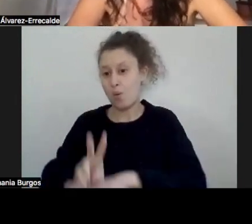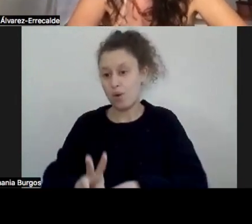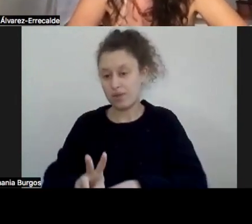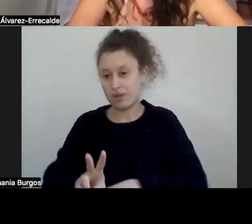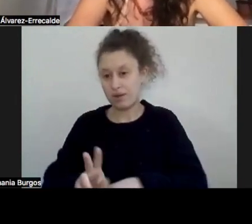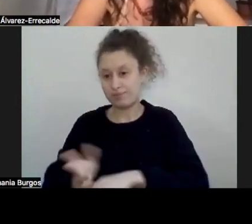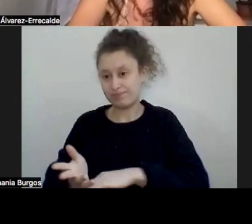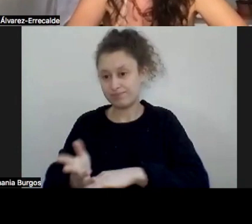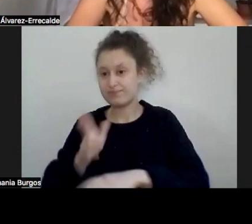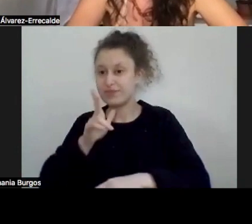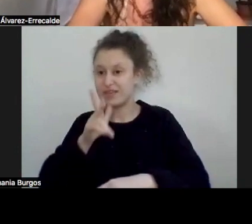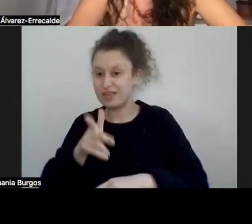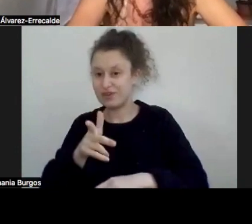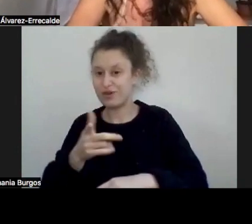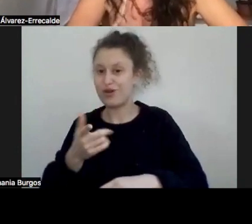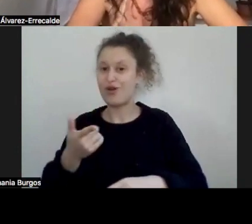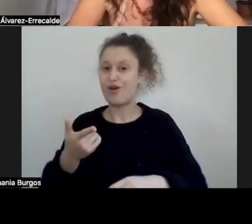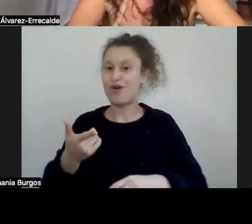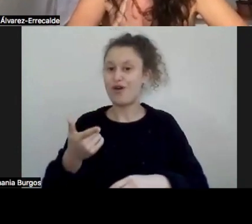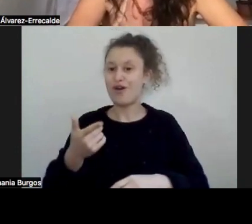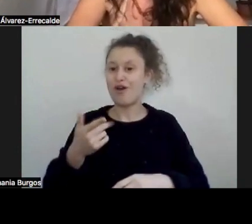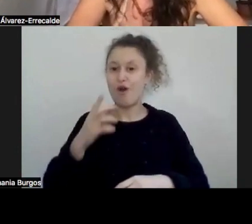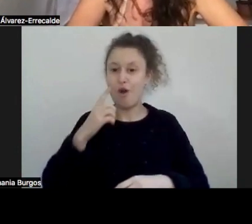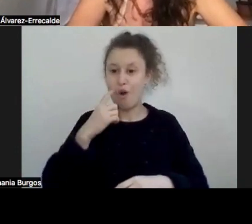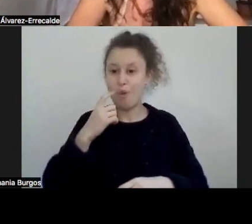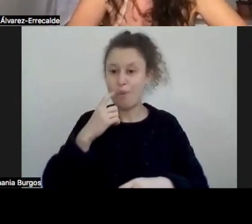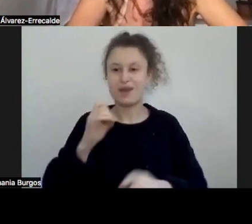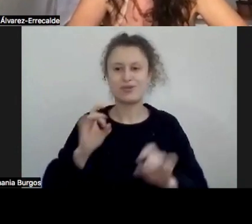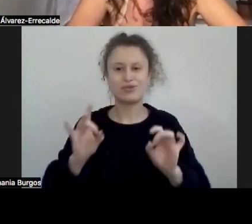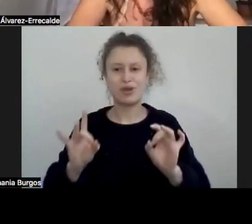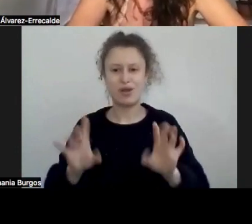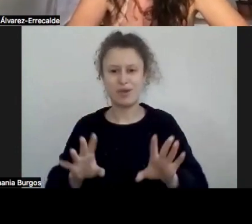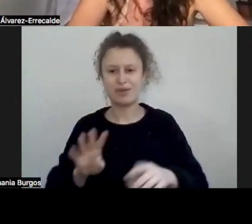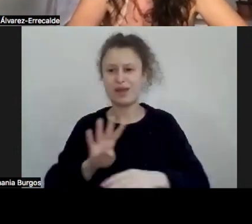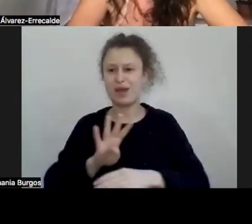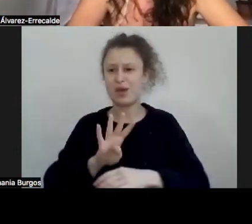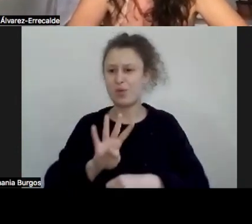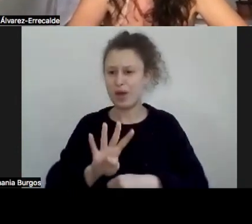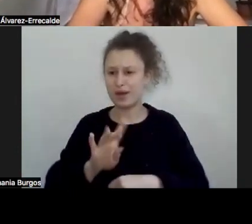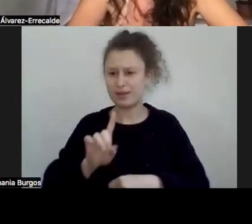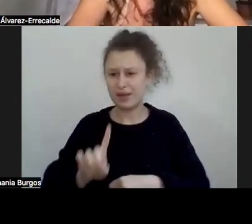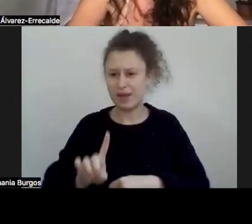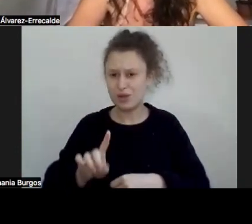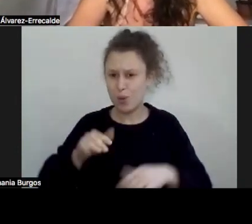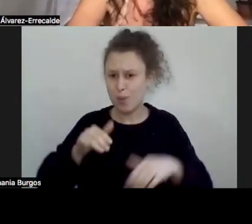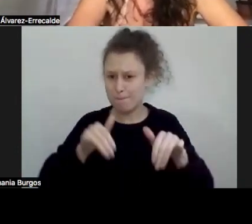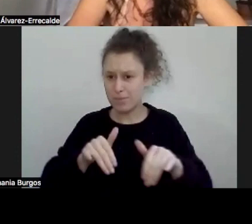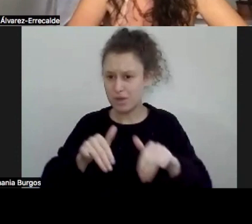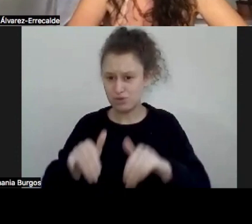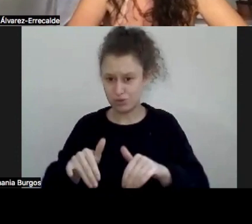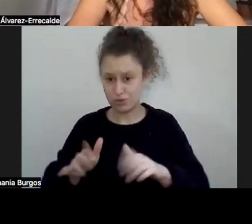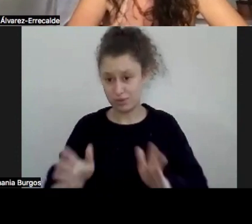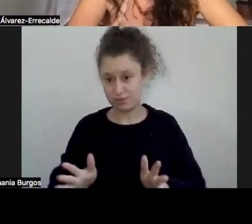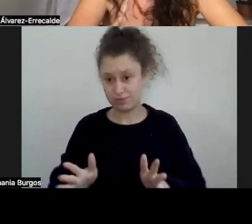pero principalmente mujeres, que cuidamos familiares dependientes.